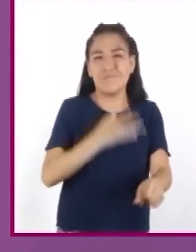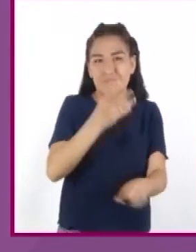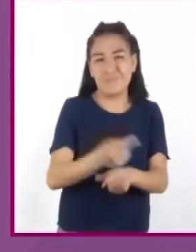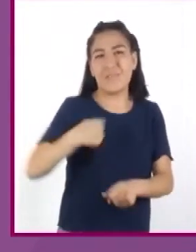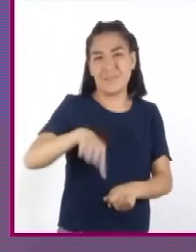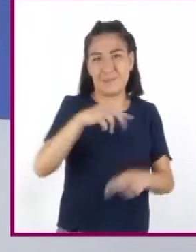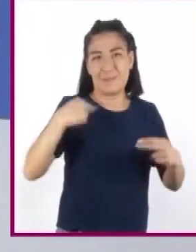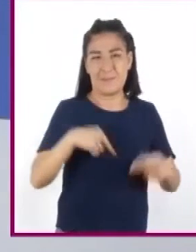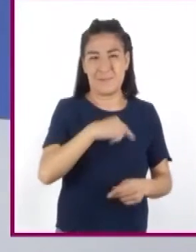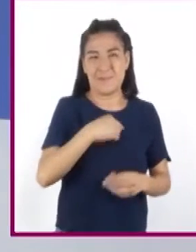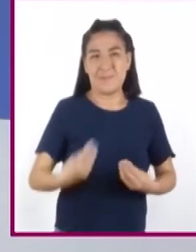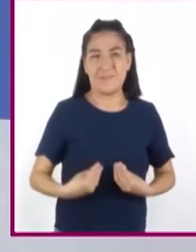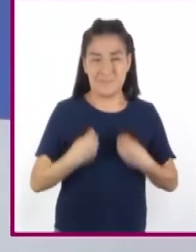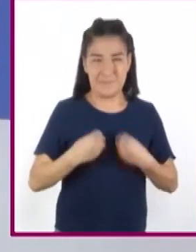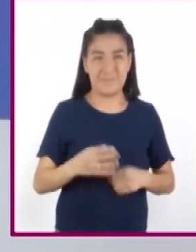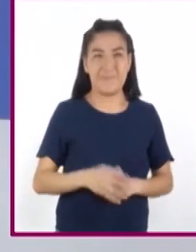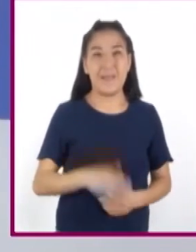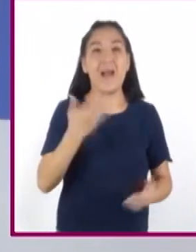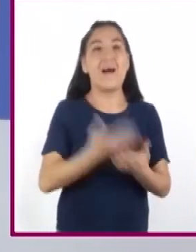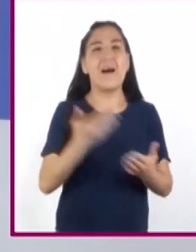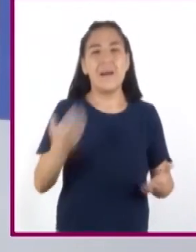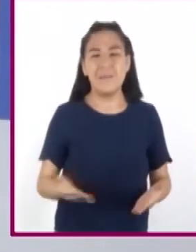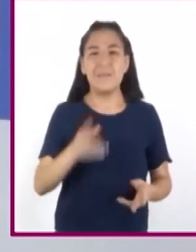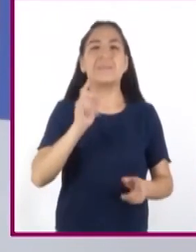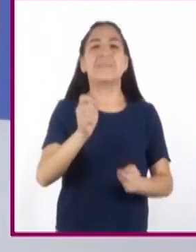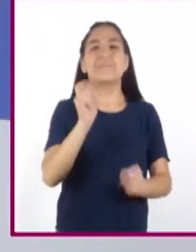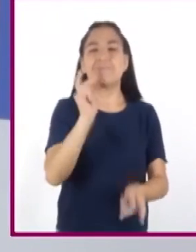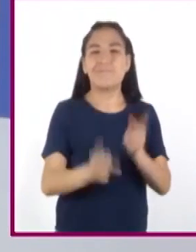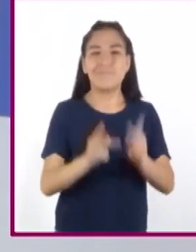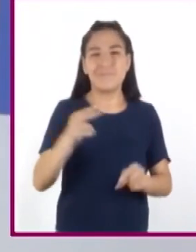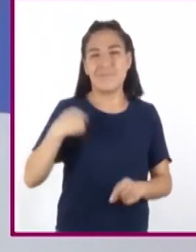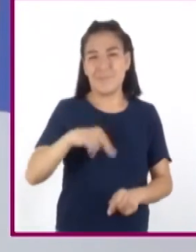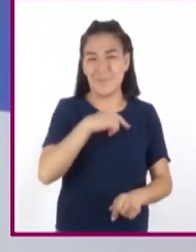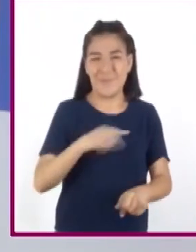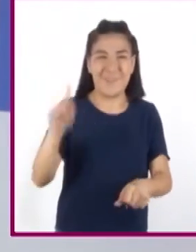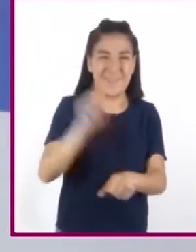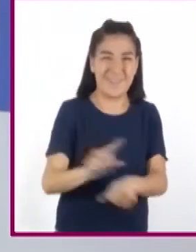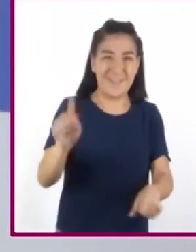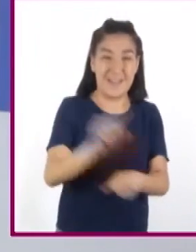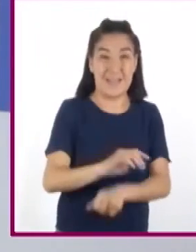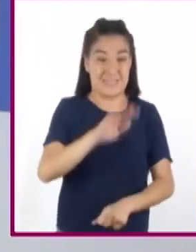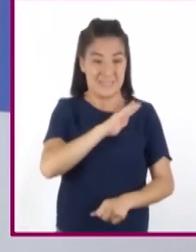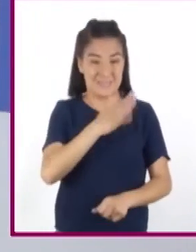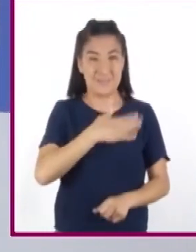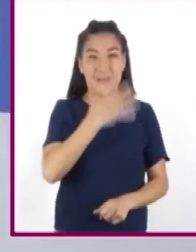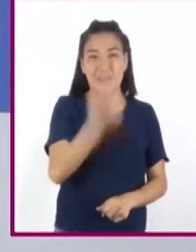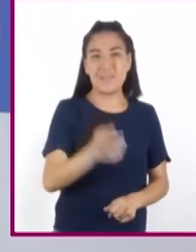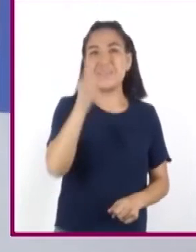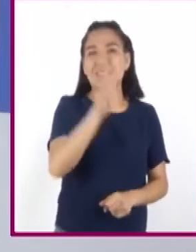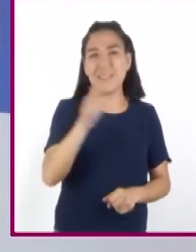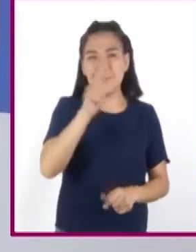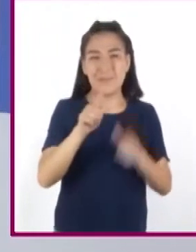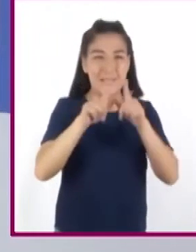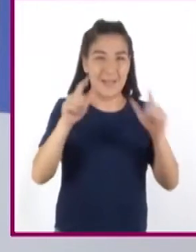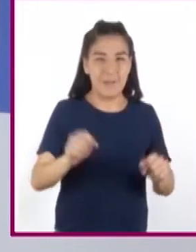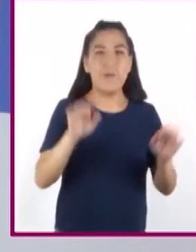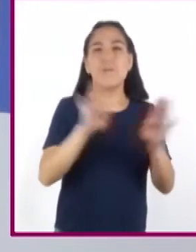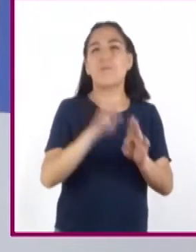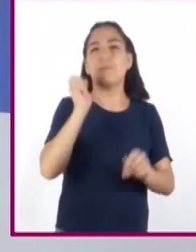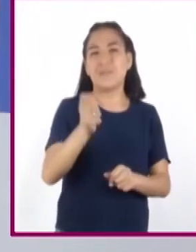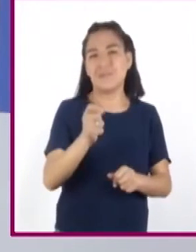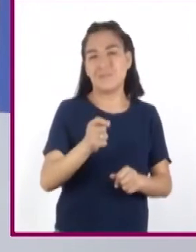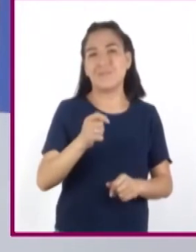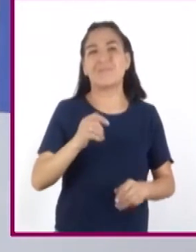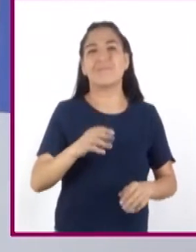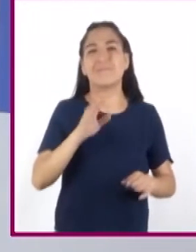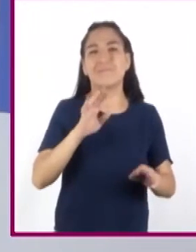vidas. Ahora hablemos de nuestros días. El español es una de las lenguas más habladas en el mundo y